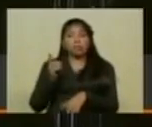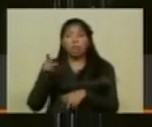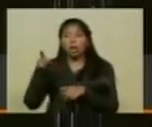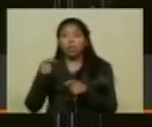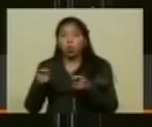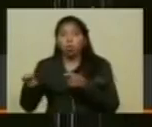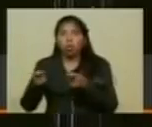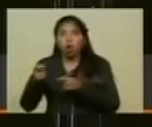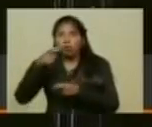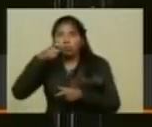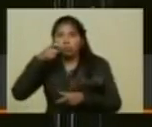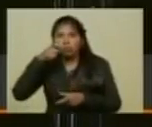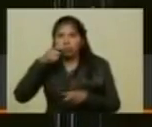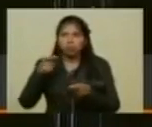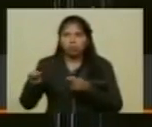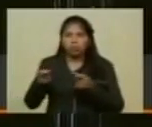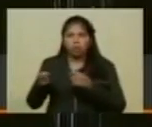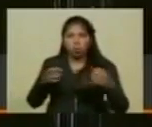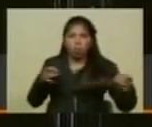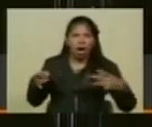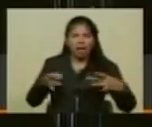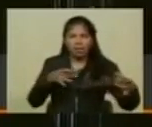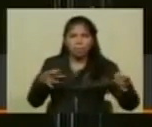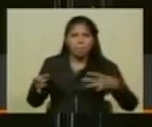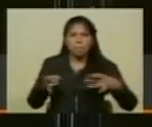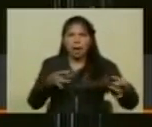conteniendo a los grupos